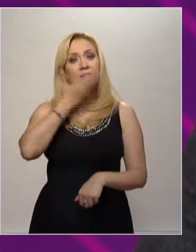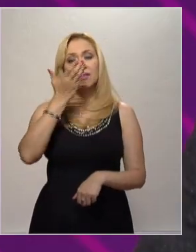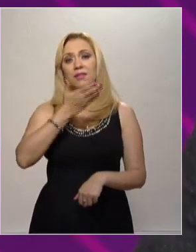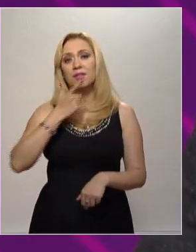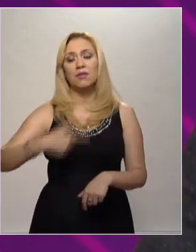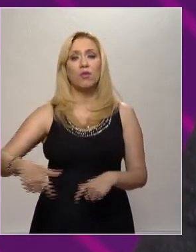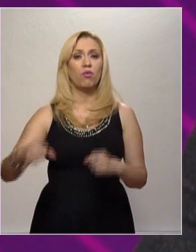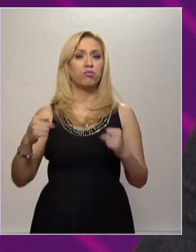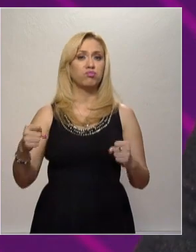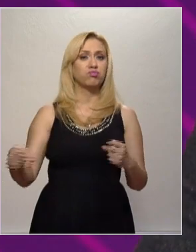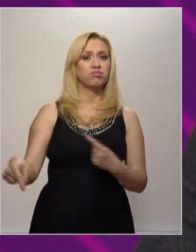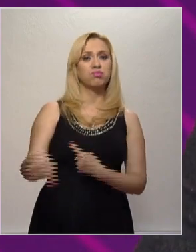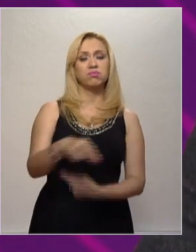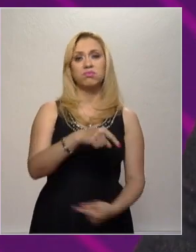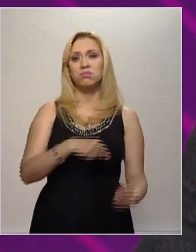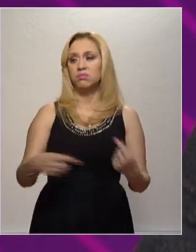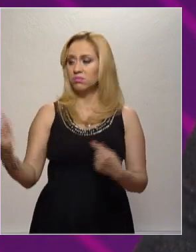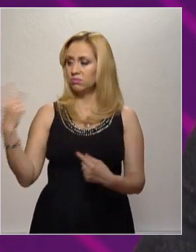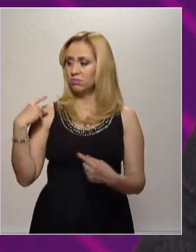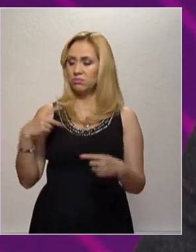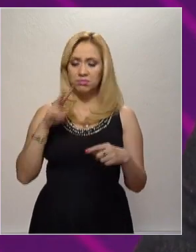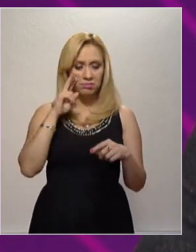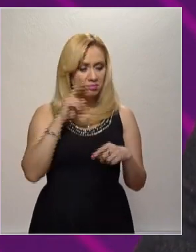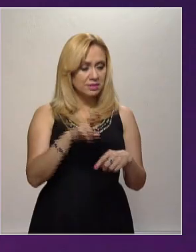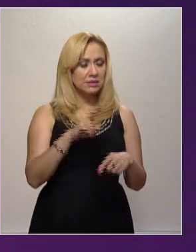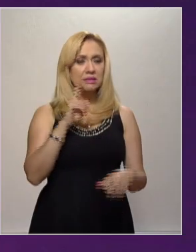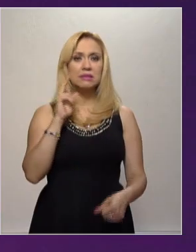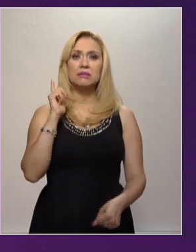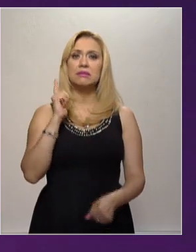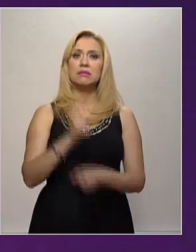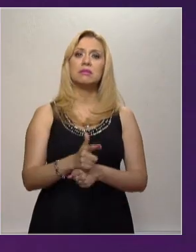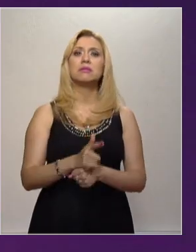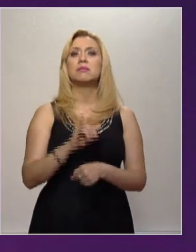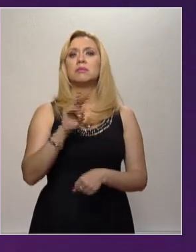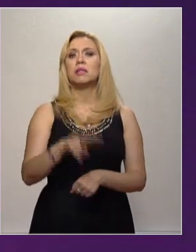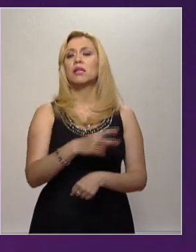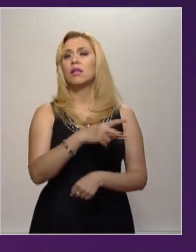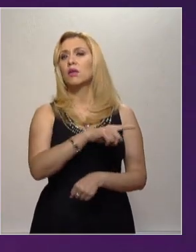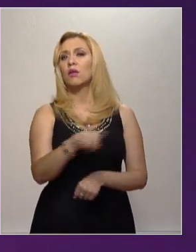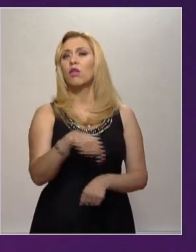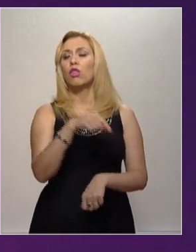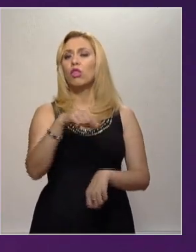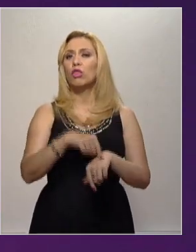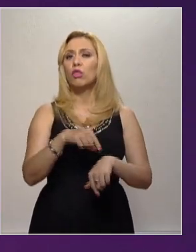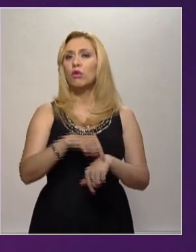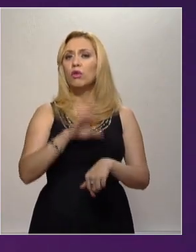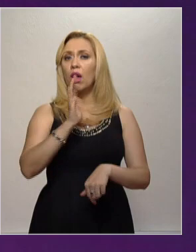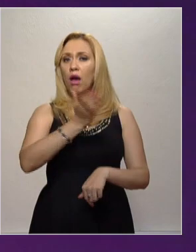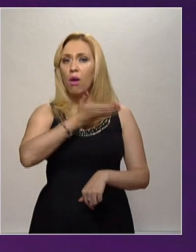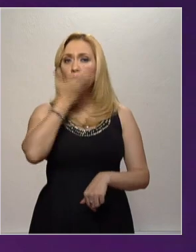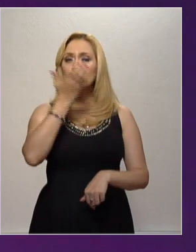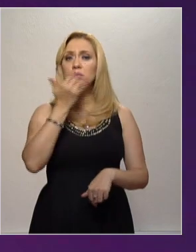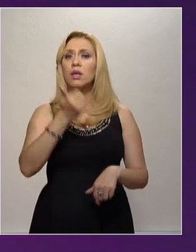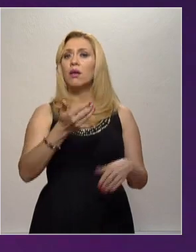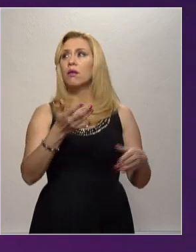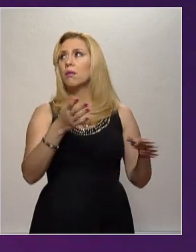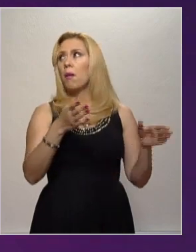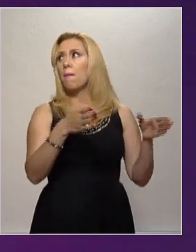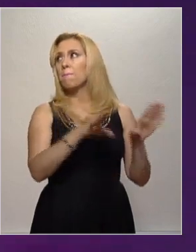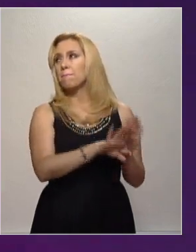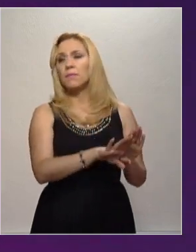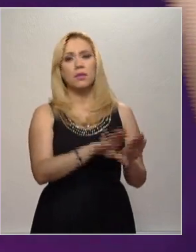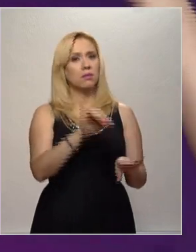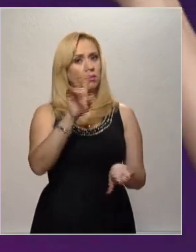Roberto y yo tenemos un artículo juntos sobre cómo la violencia interna del campo médico está normalizada e invisibilizada y